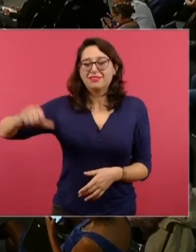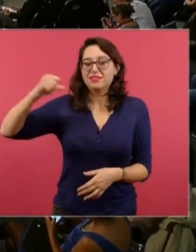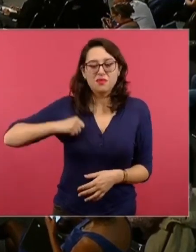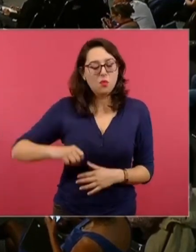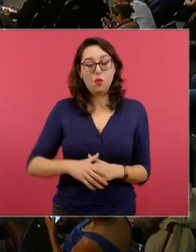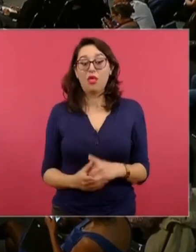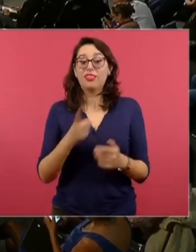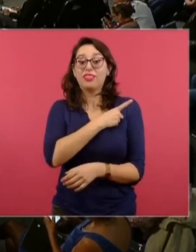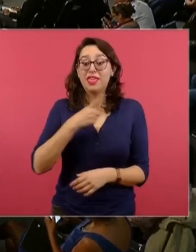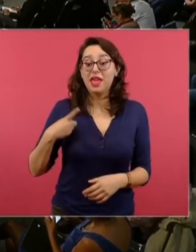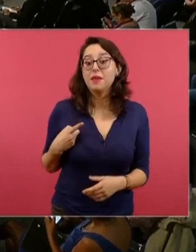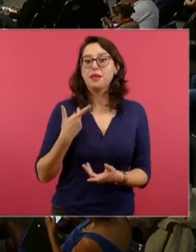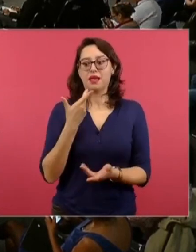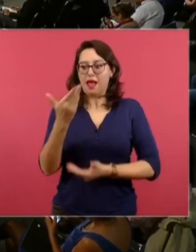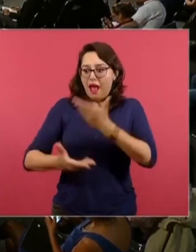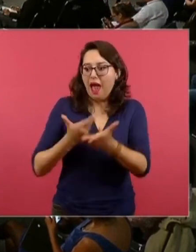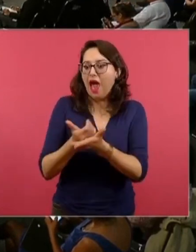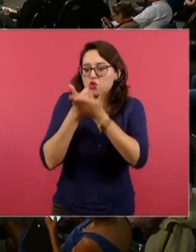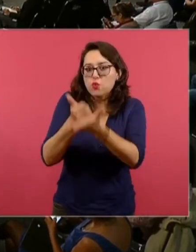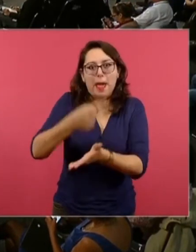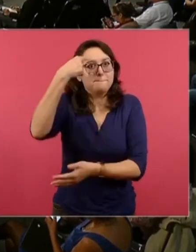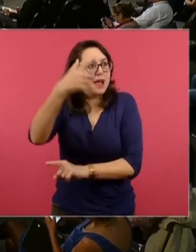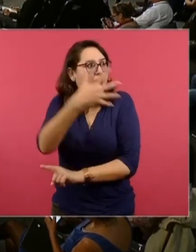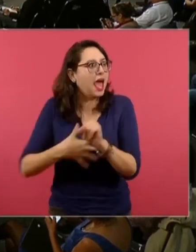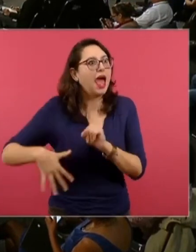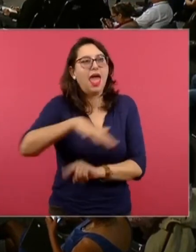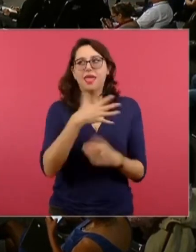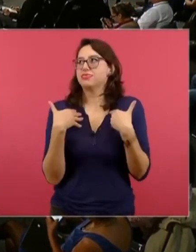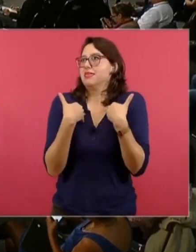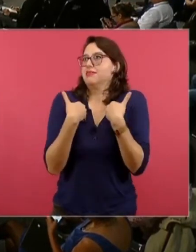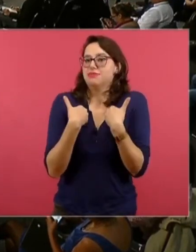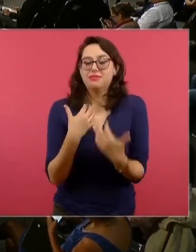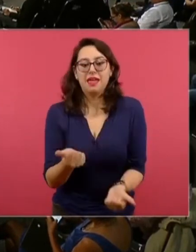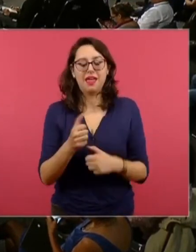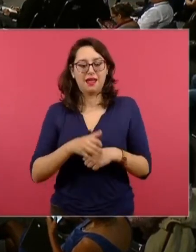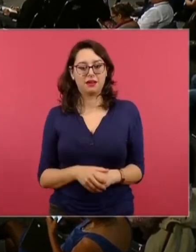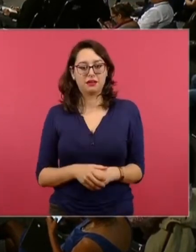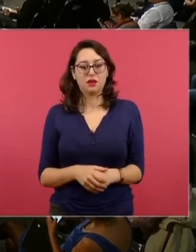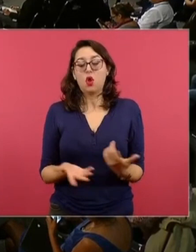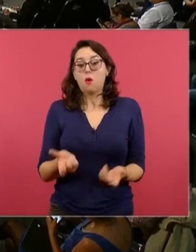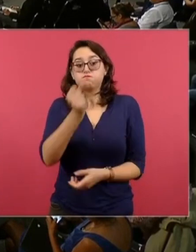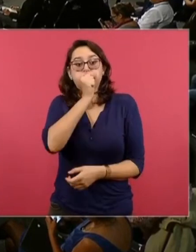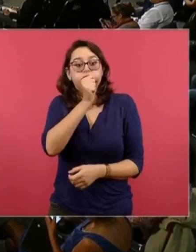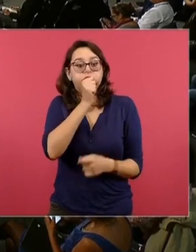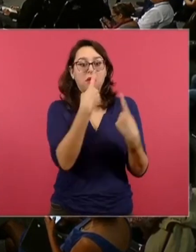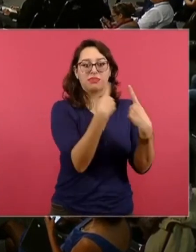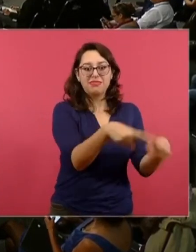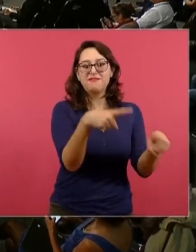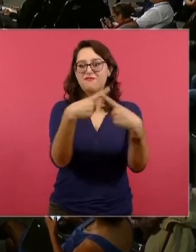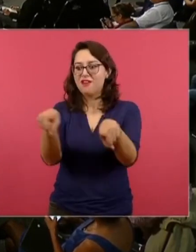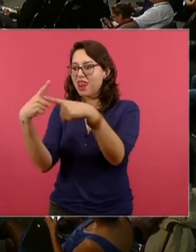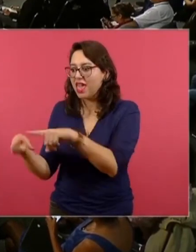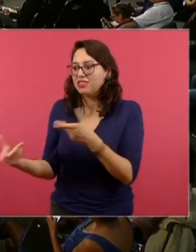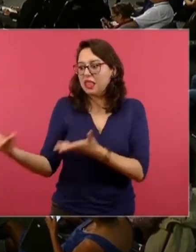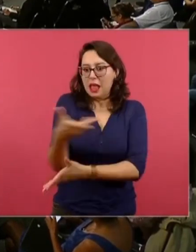Diversidad de contenidos, que no solo fueran contenidos textuales, sino que hubieran elementos interactivos que acompañaran